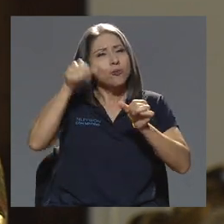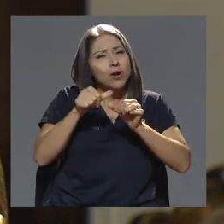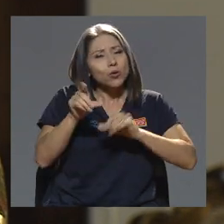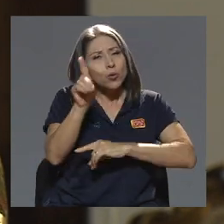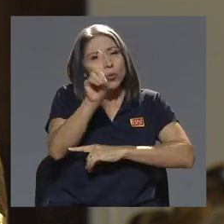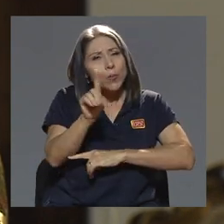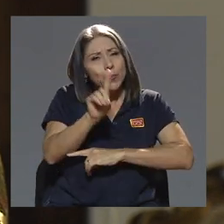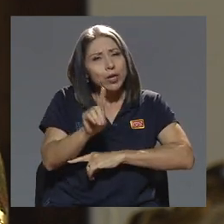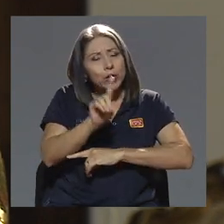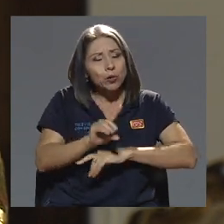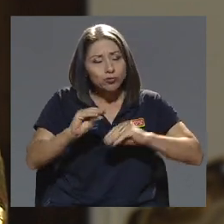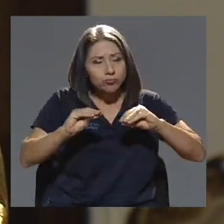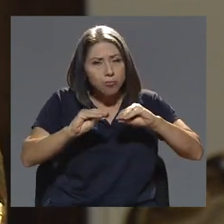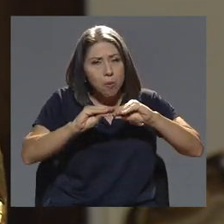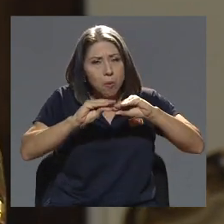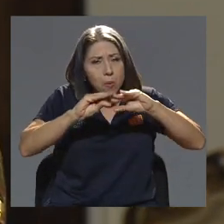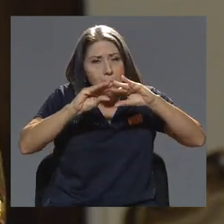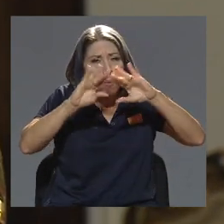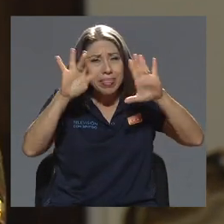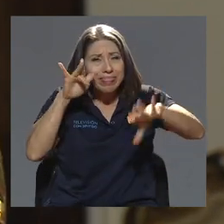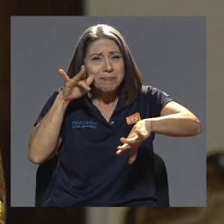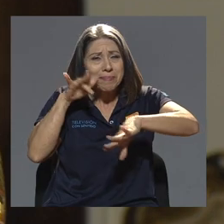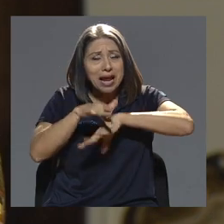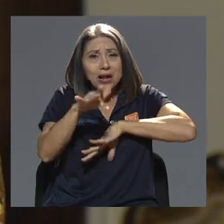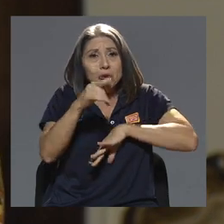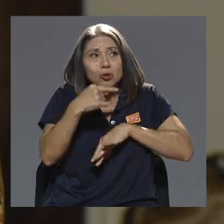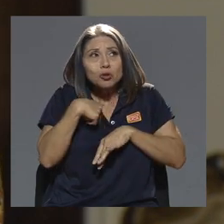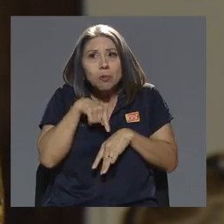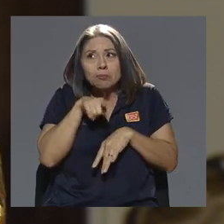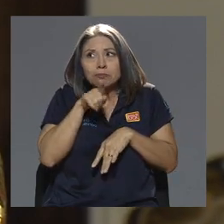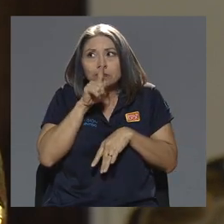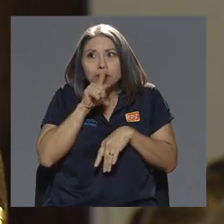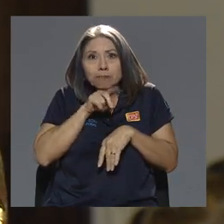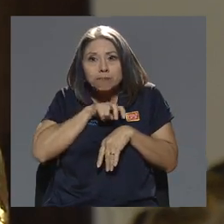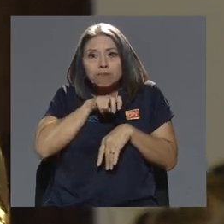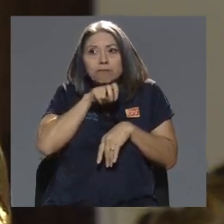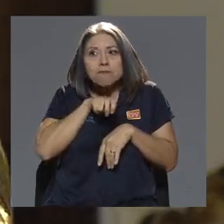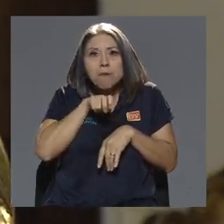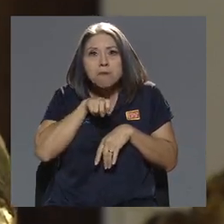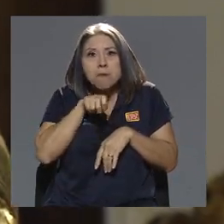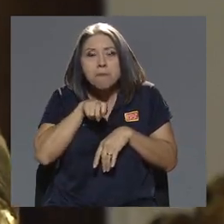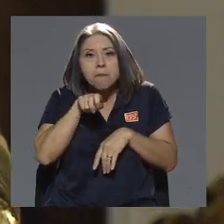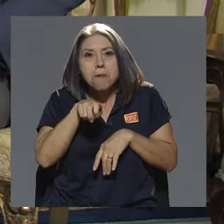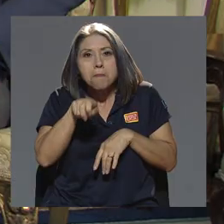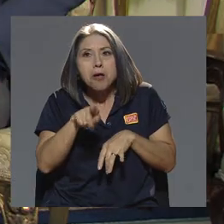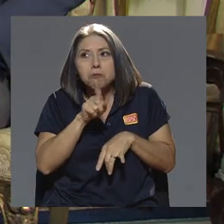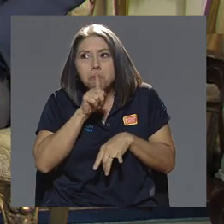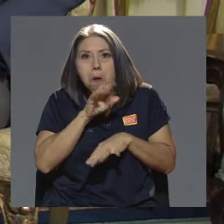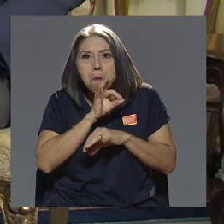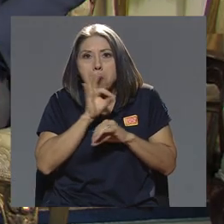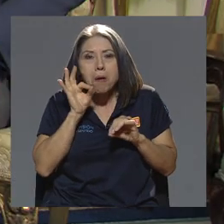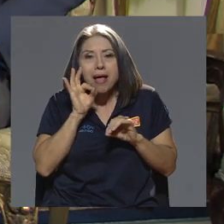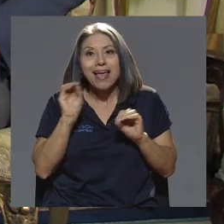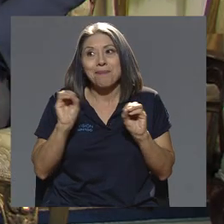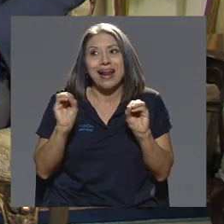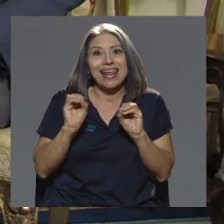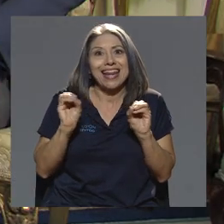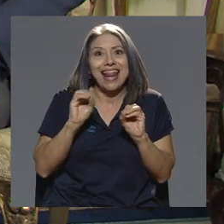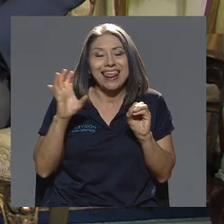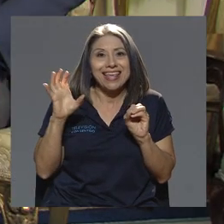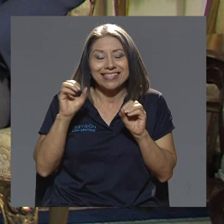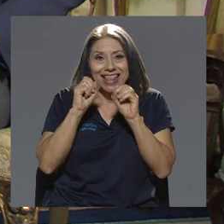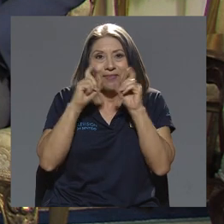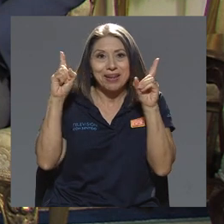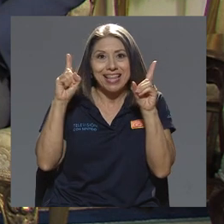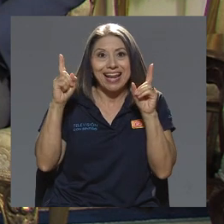domingos, que yo a escondidas me levantaba, mis hermanos, no hacía ruido para que nadie más se despertara, y poderme montar al carro antes de